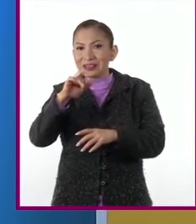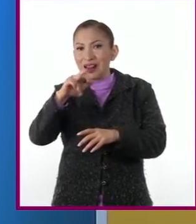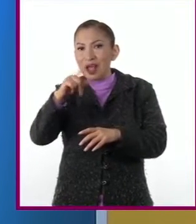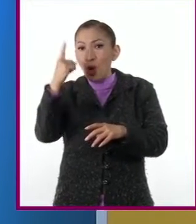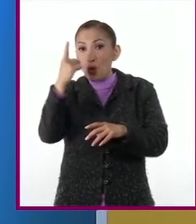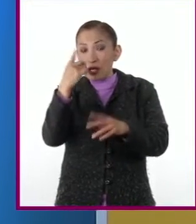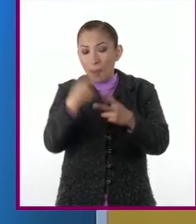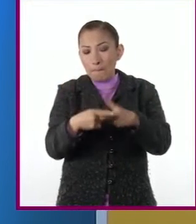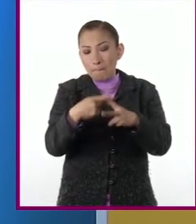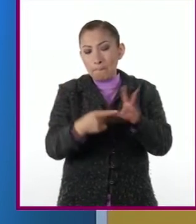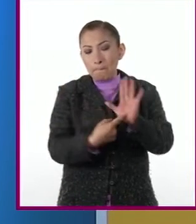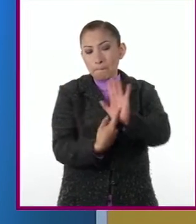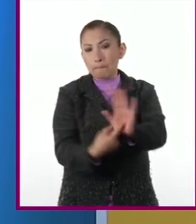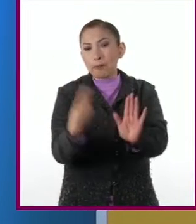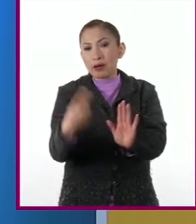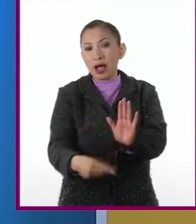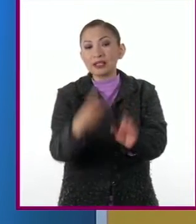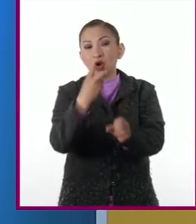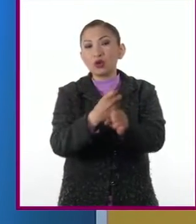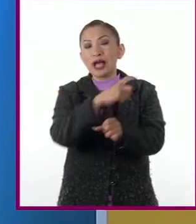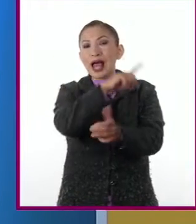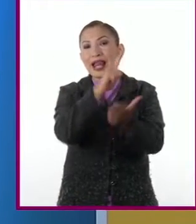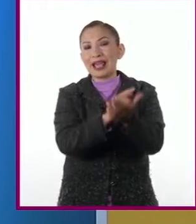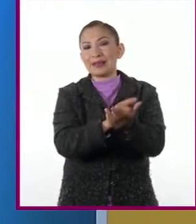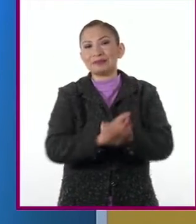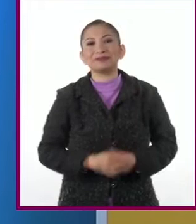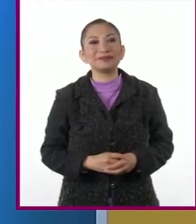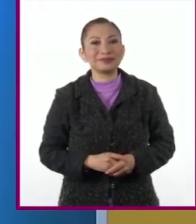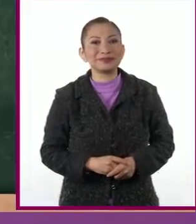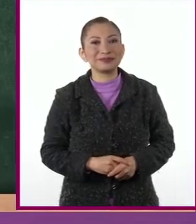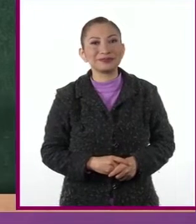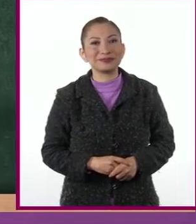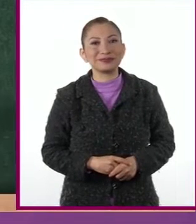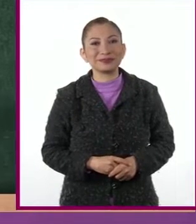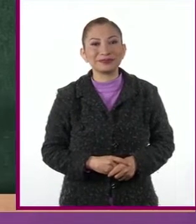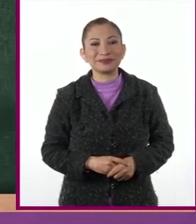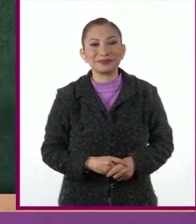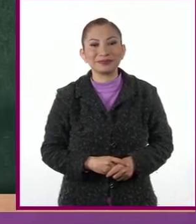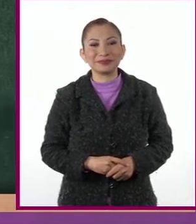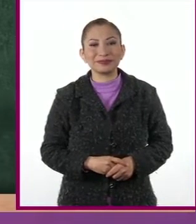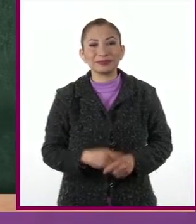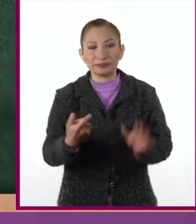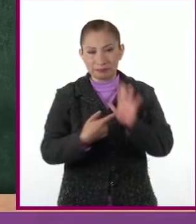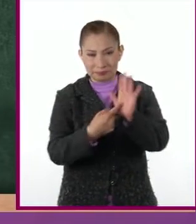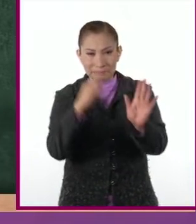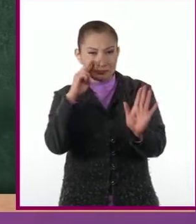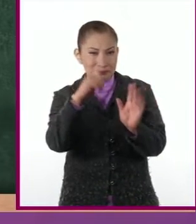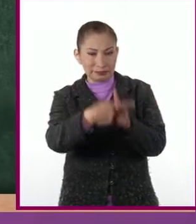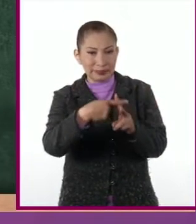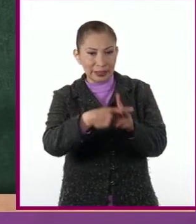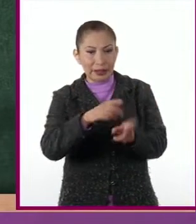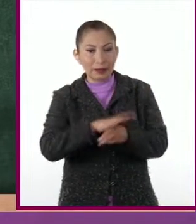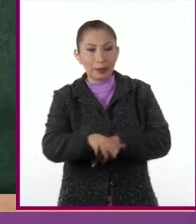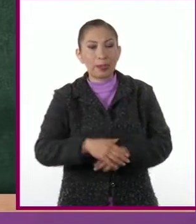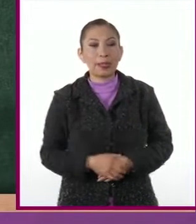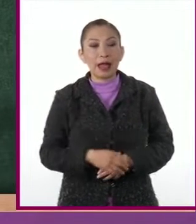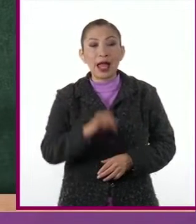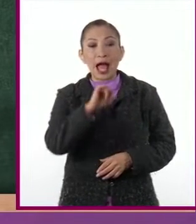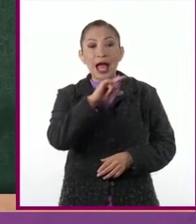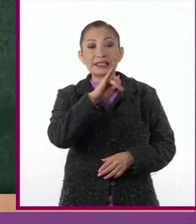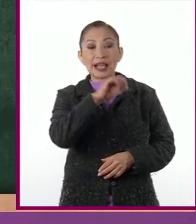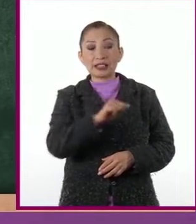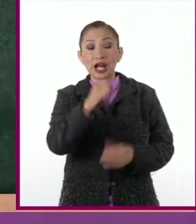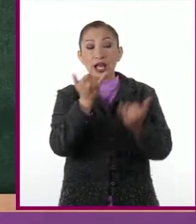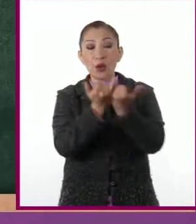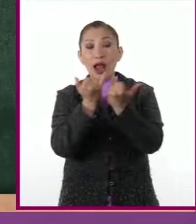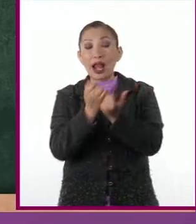sola ecuación conocida como la segunda ley de Newton, cuya expresión matemática es aceleración